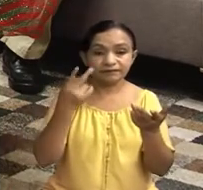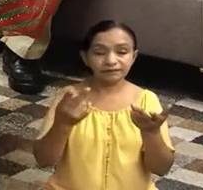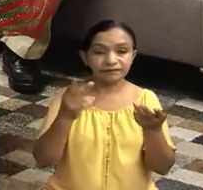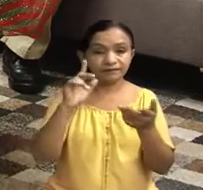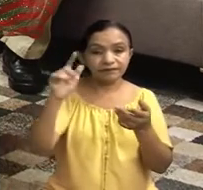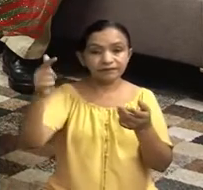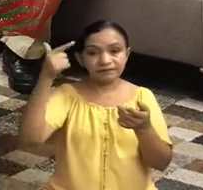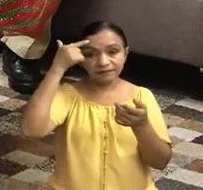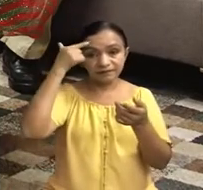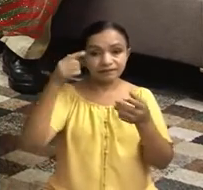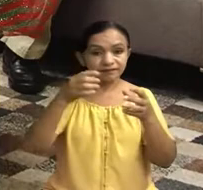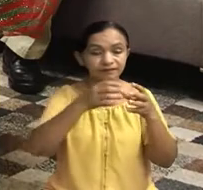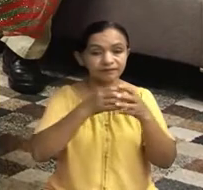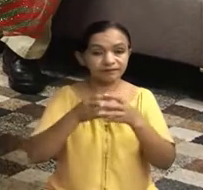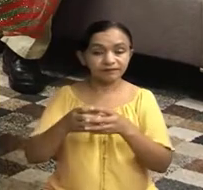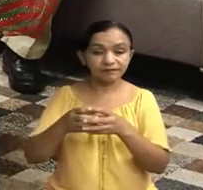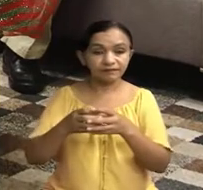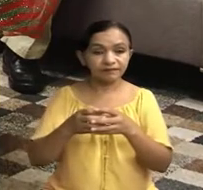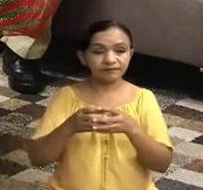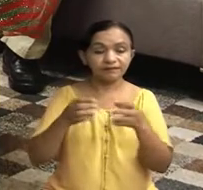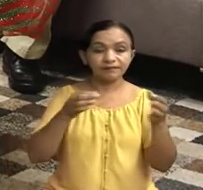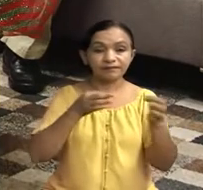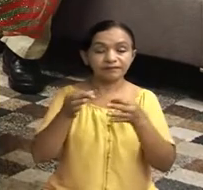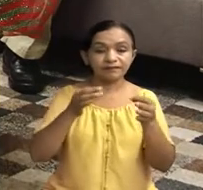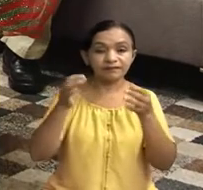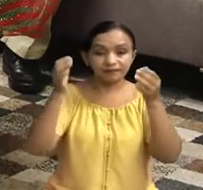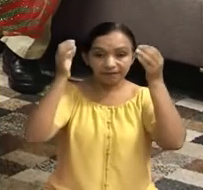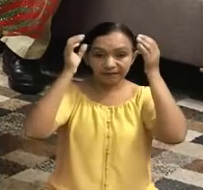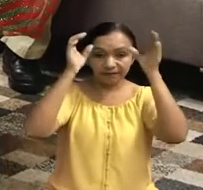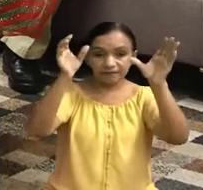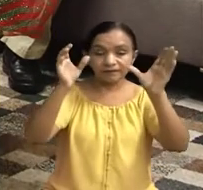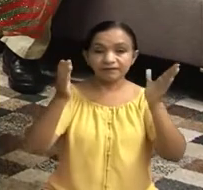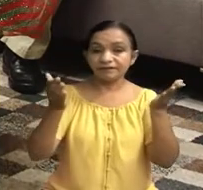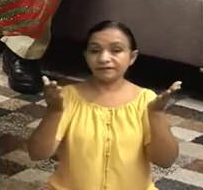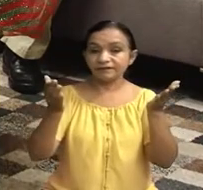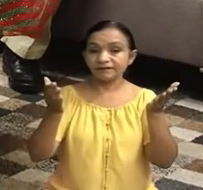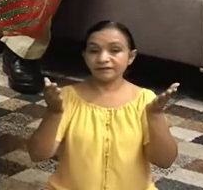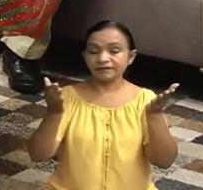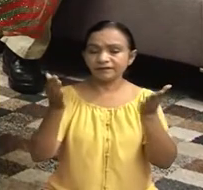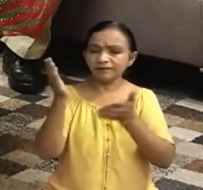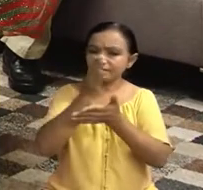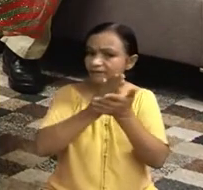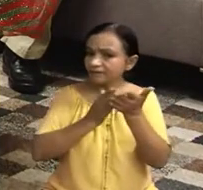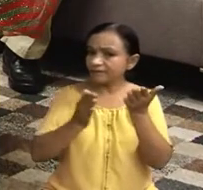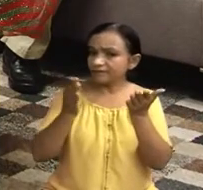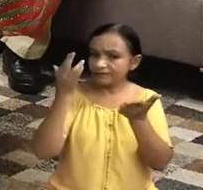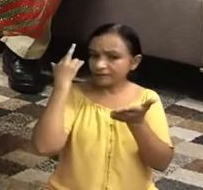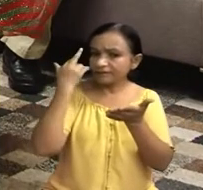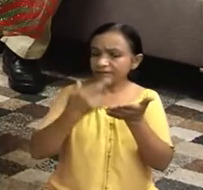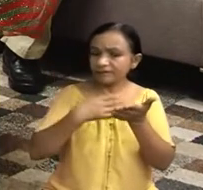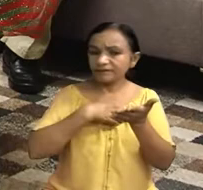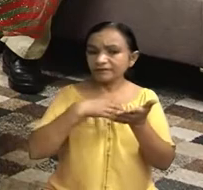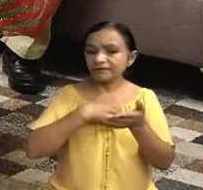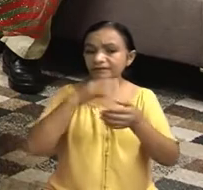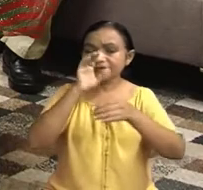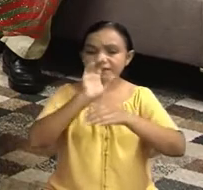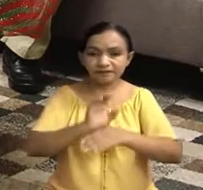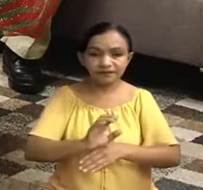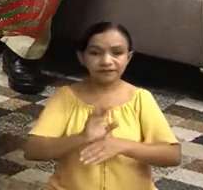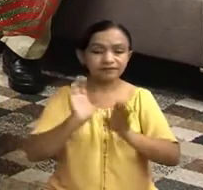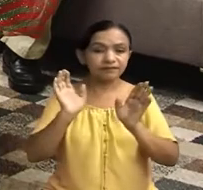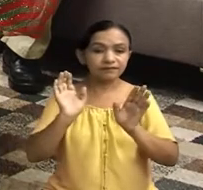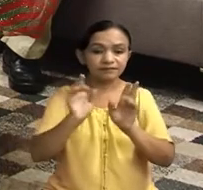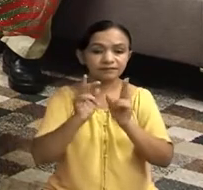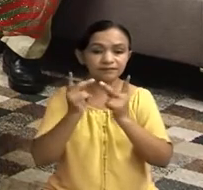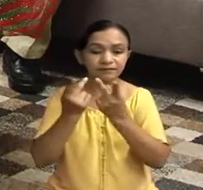gobierno comunal, la tierra es comunal, un poquito como lo que es en la costa caribe, pero con ciertos arraigos a partir de la identidad propia. Claro, son otros